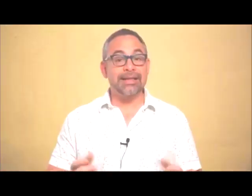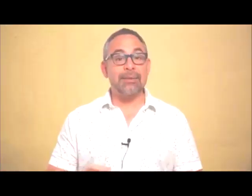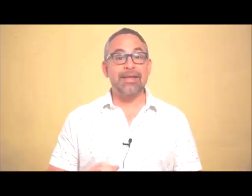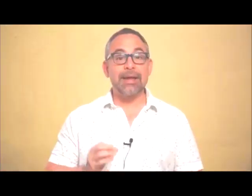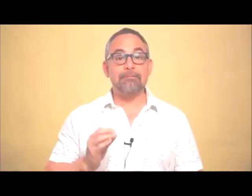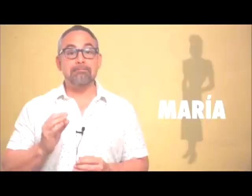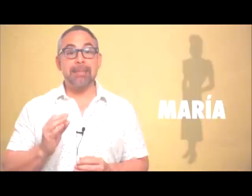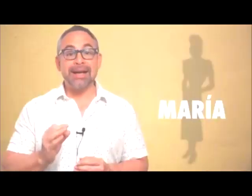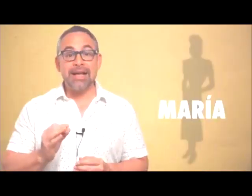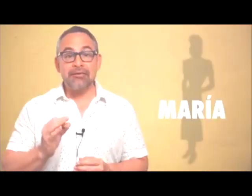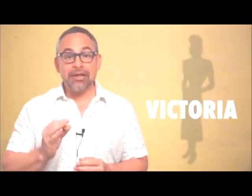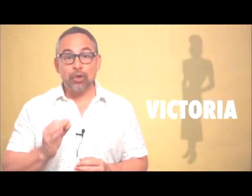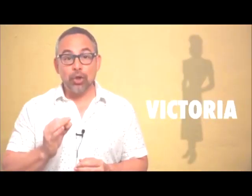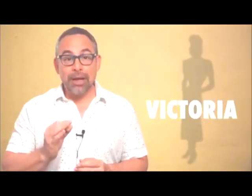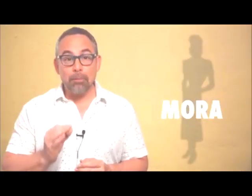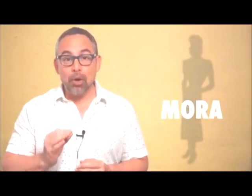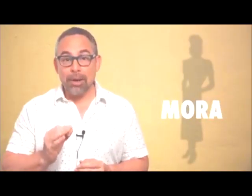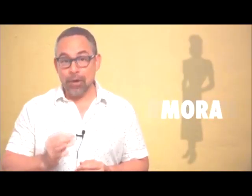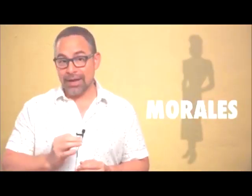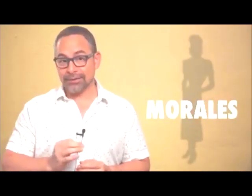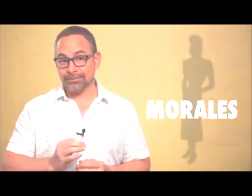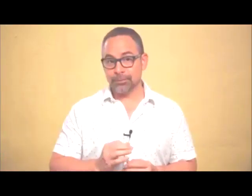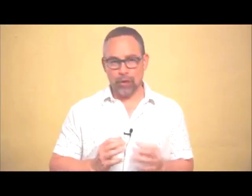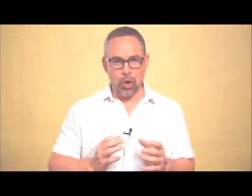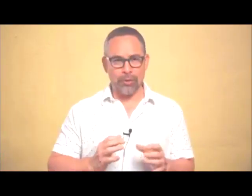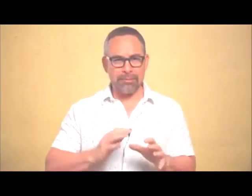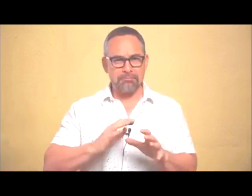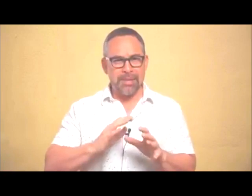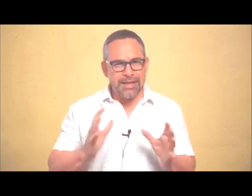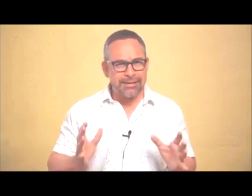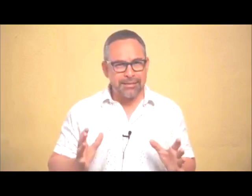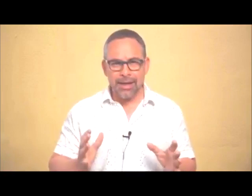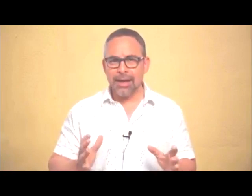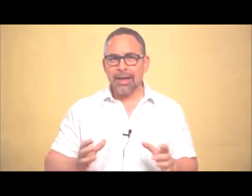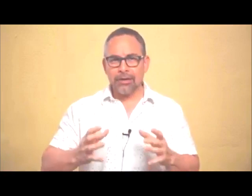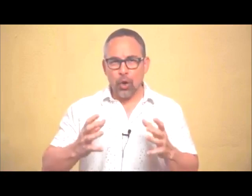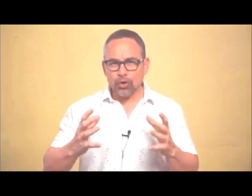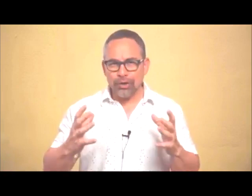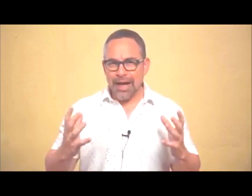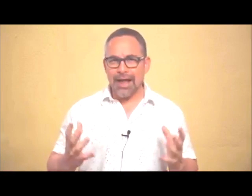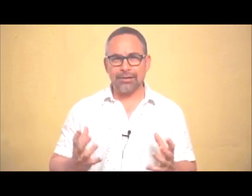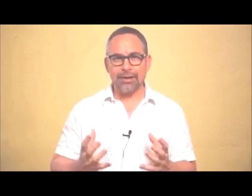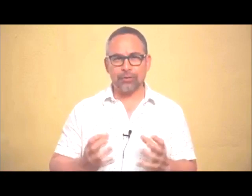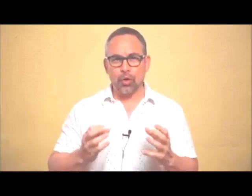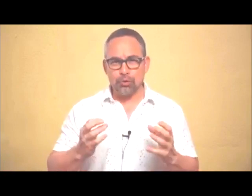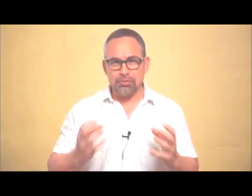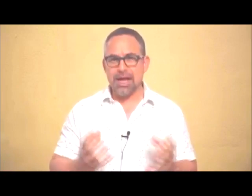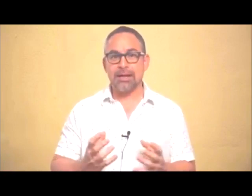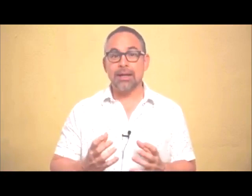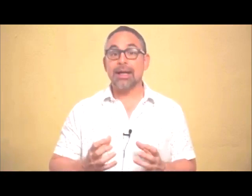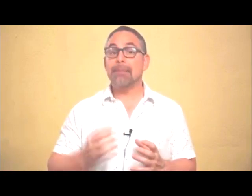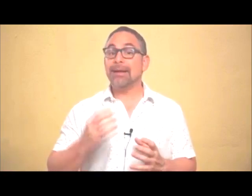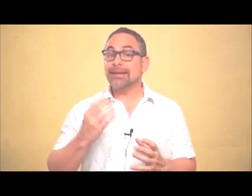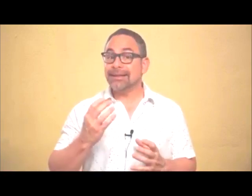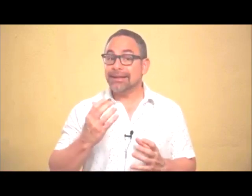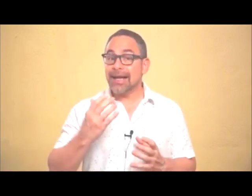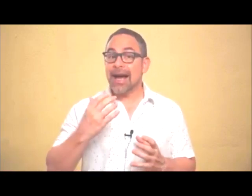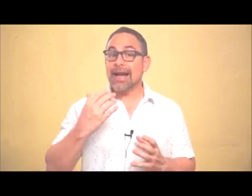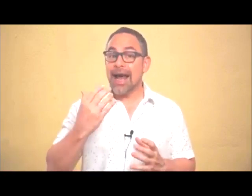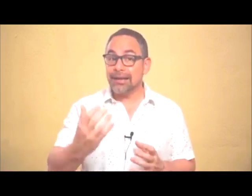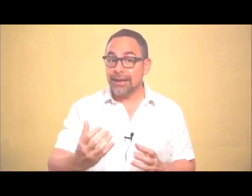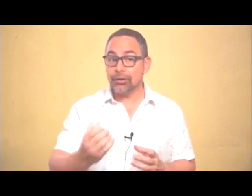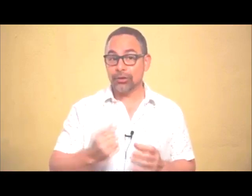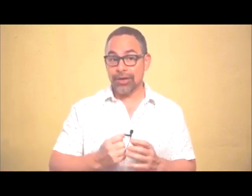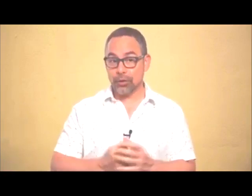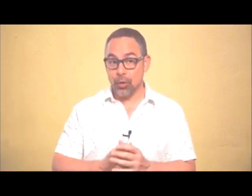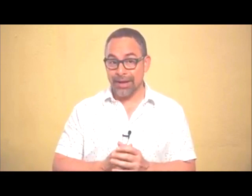Se trataba de María Victoria Mora Morales, una joven bellísima, de ojos grandes, color miel, que pertenecía a